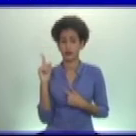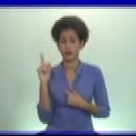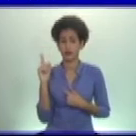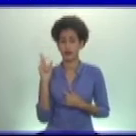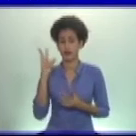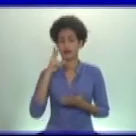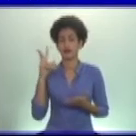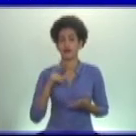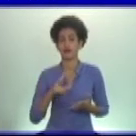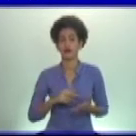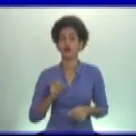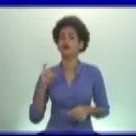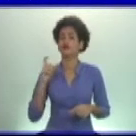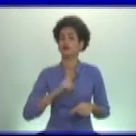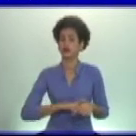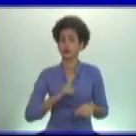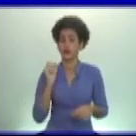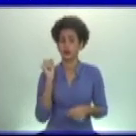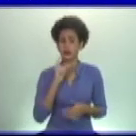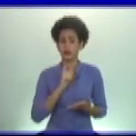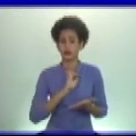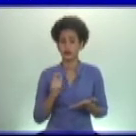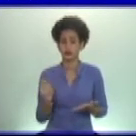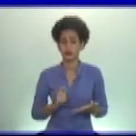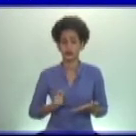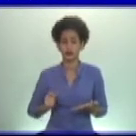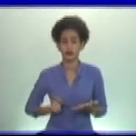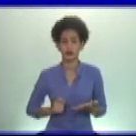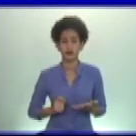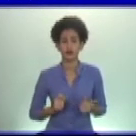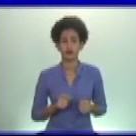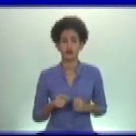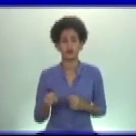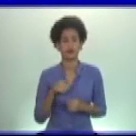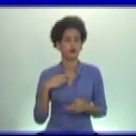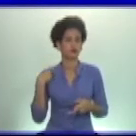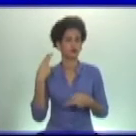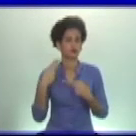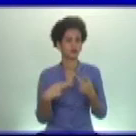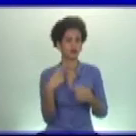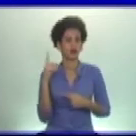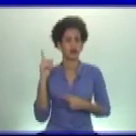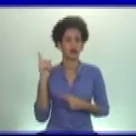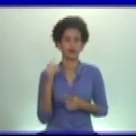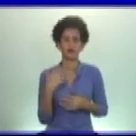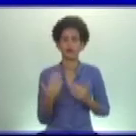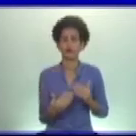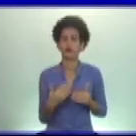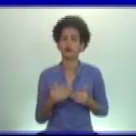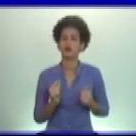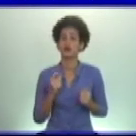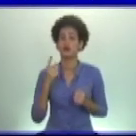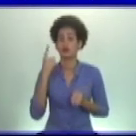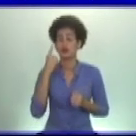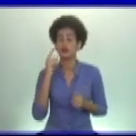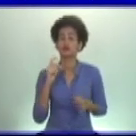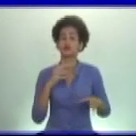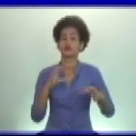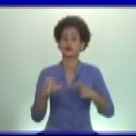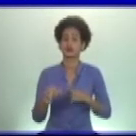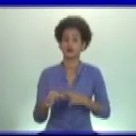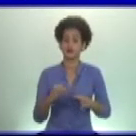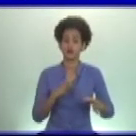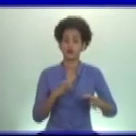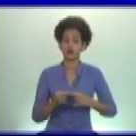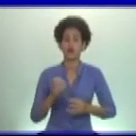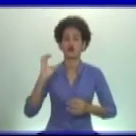este, voy a darle tiempo para que terminen de copiar. Cuando usted realiza ese producto, estamos en presencia de una función